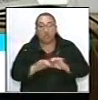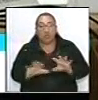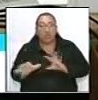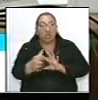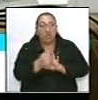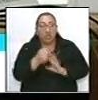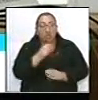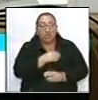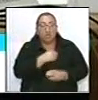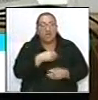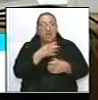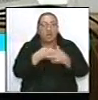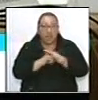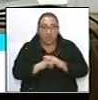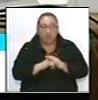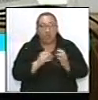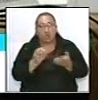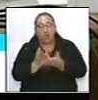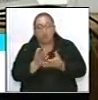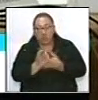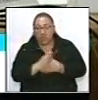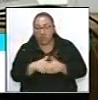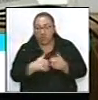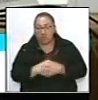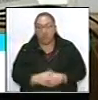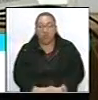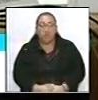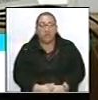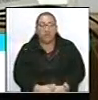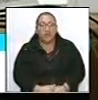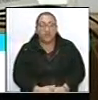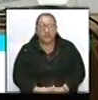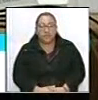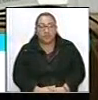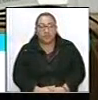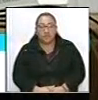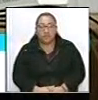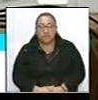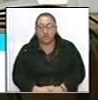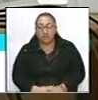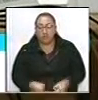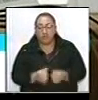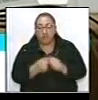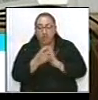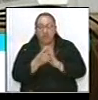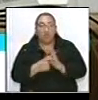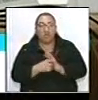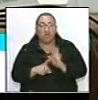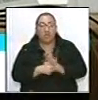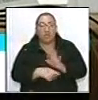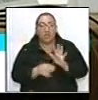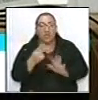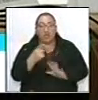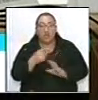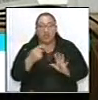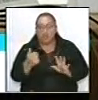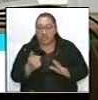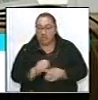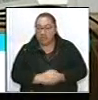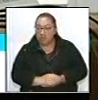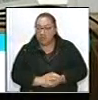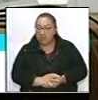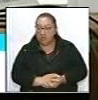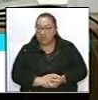el Ministerio del Interior, así como la escuela y el observatorio, el decreto legislativo 1316, y hoy día ha salido